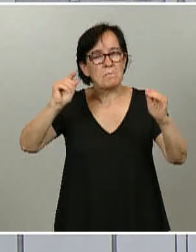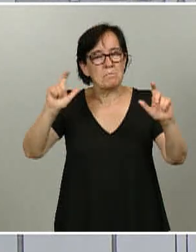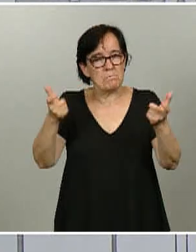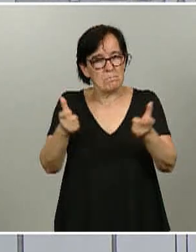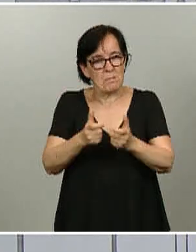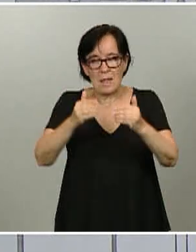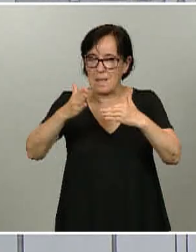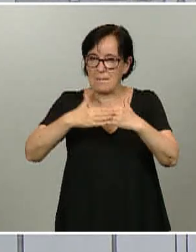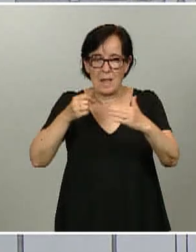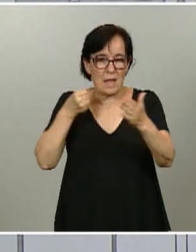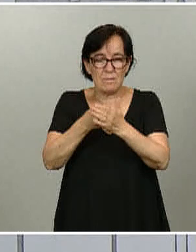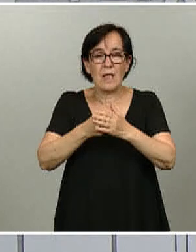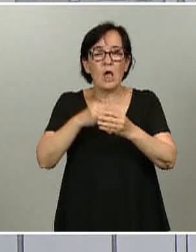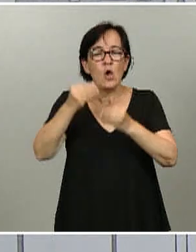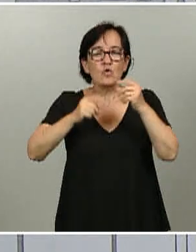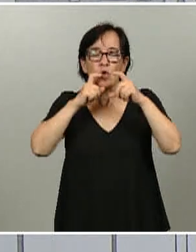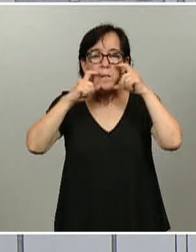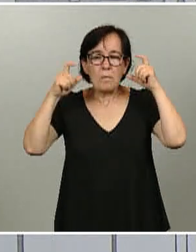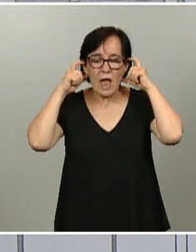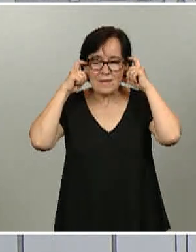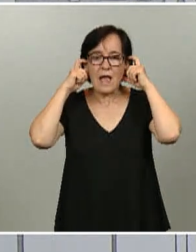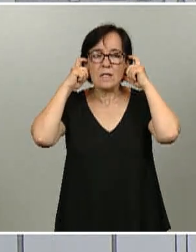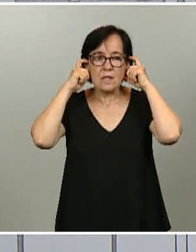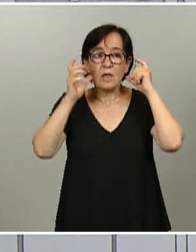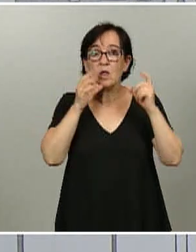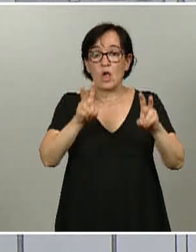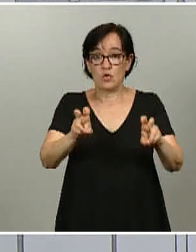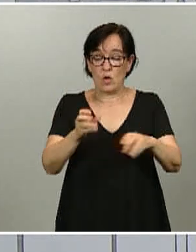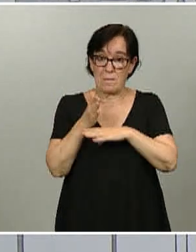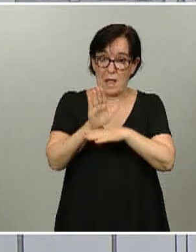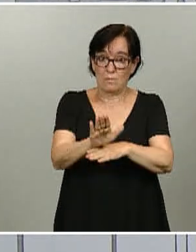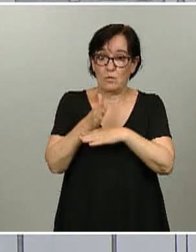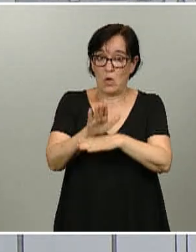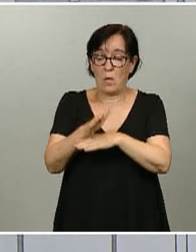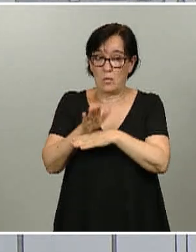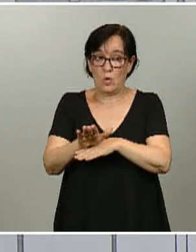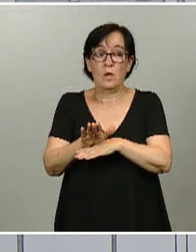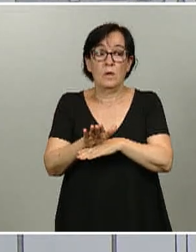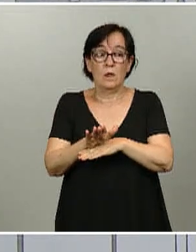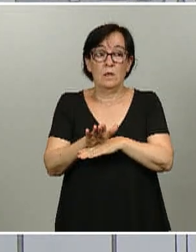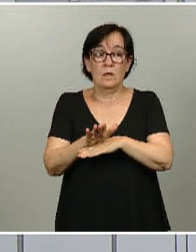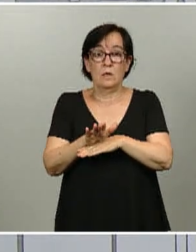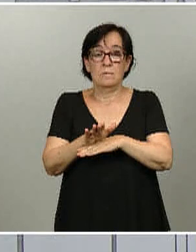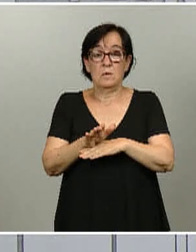uso de la mascarilla, en principio, con las nuevas propuestas que van a estar disponibles